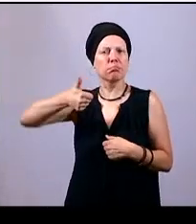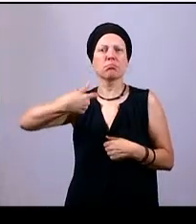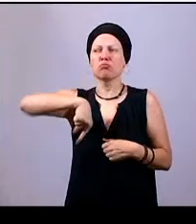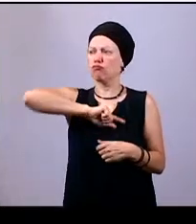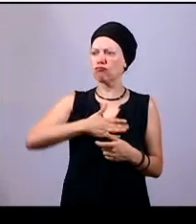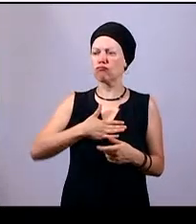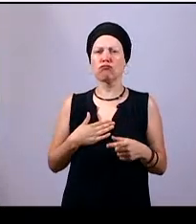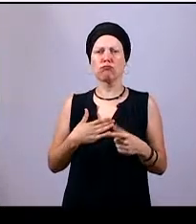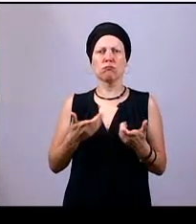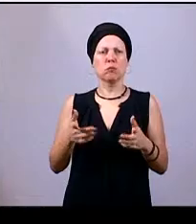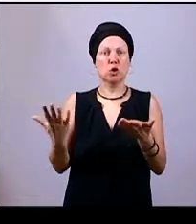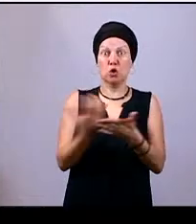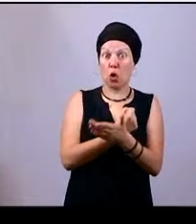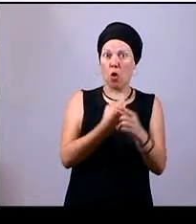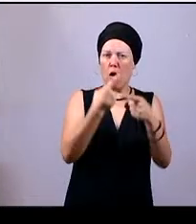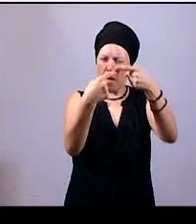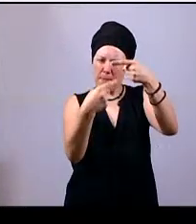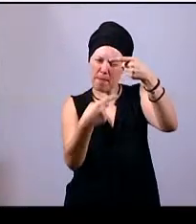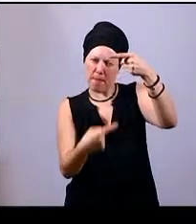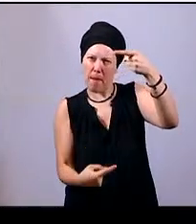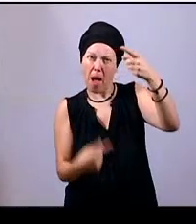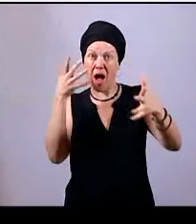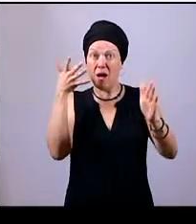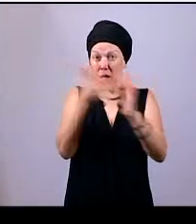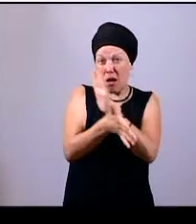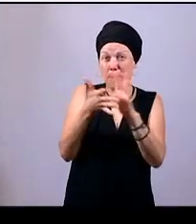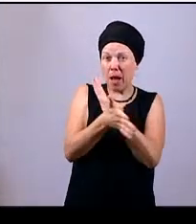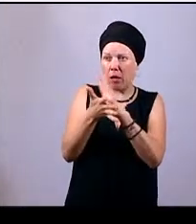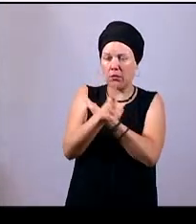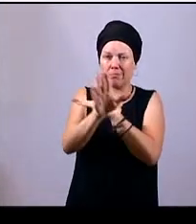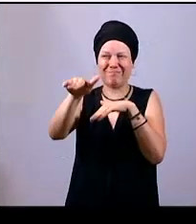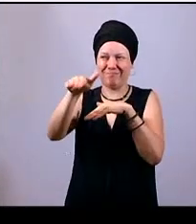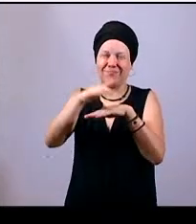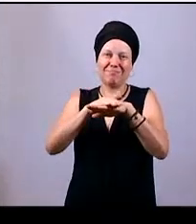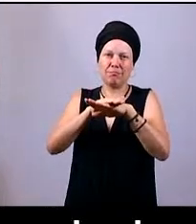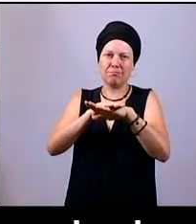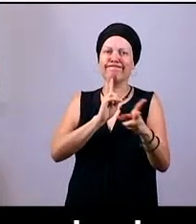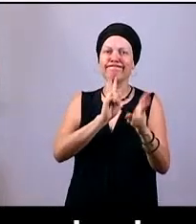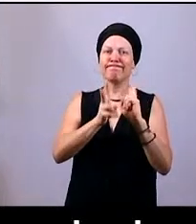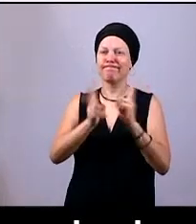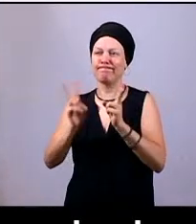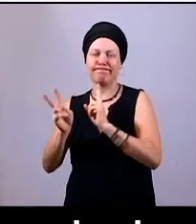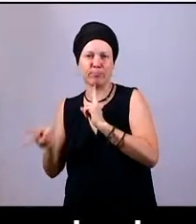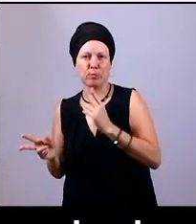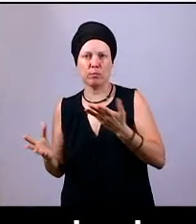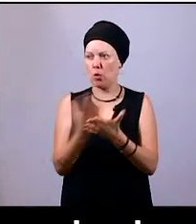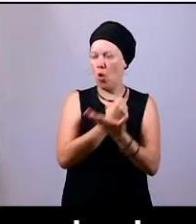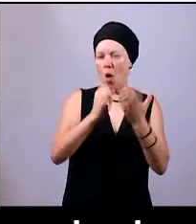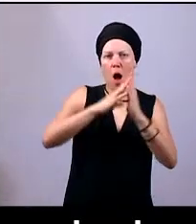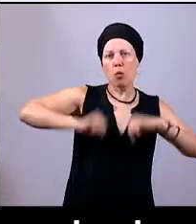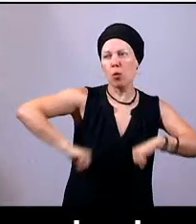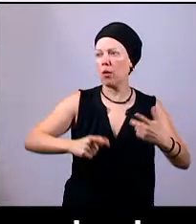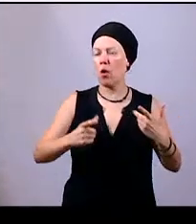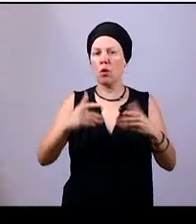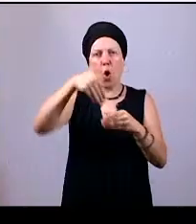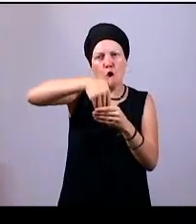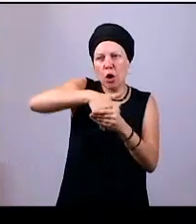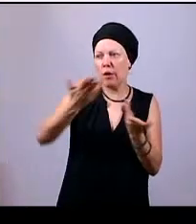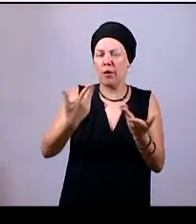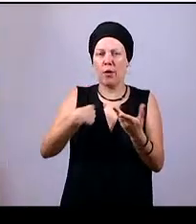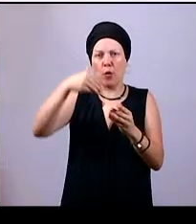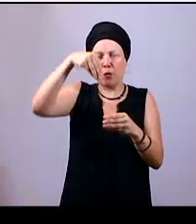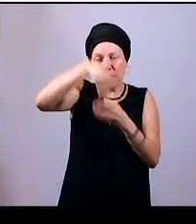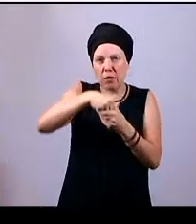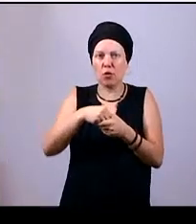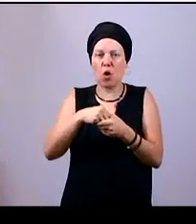se rebaten todas y cada uno de los argumentos, todos y cada uno de los posicionamientos, de los acuerdos contenidos en ese